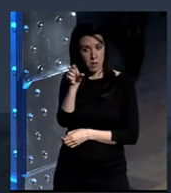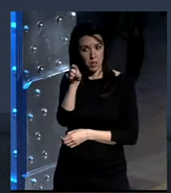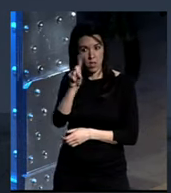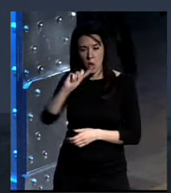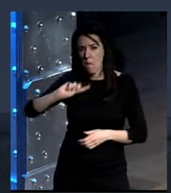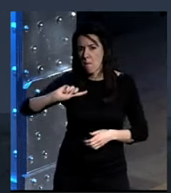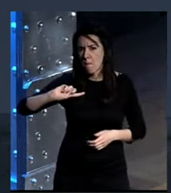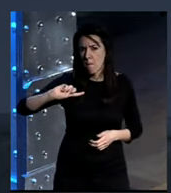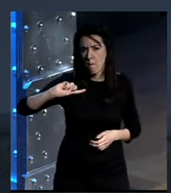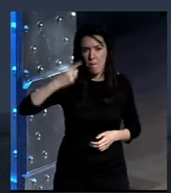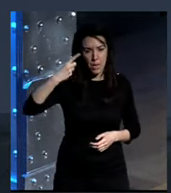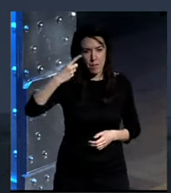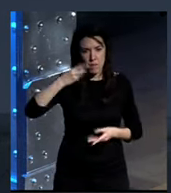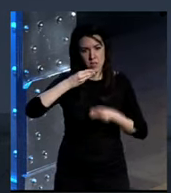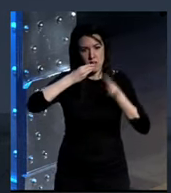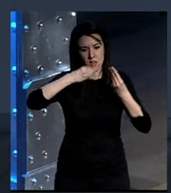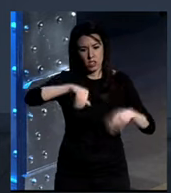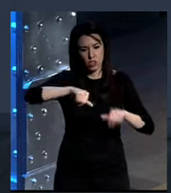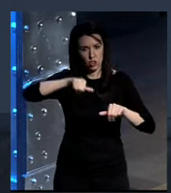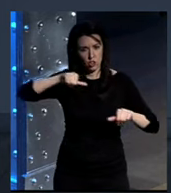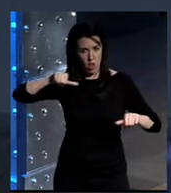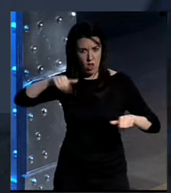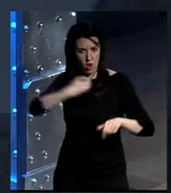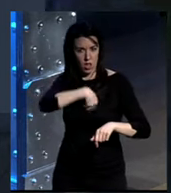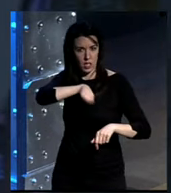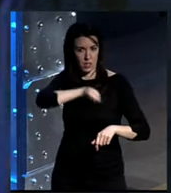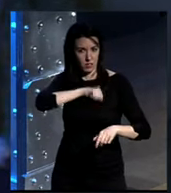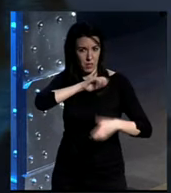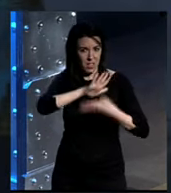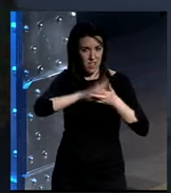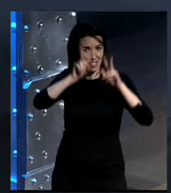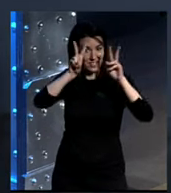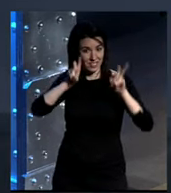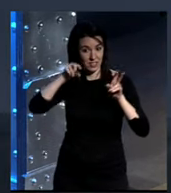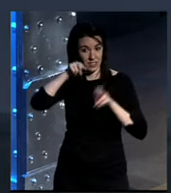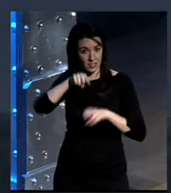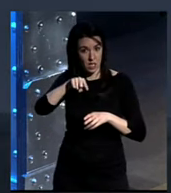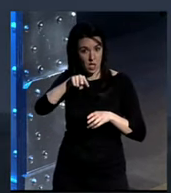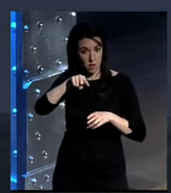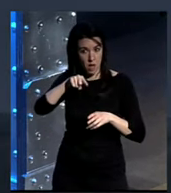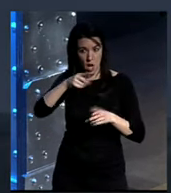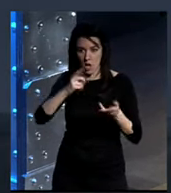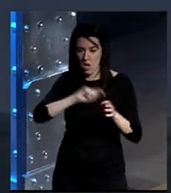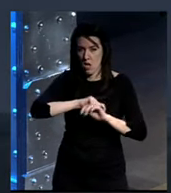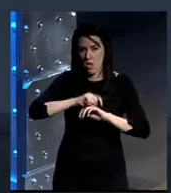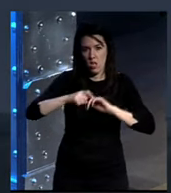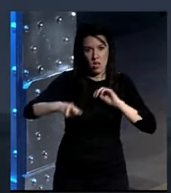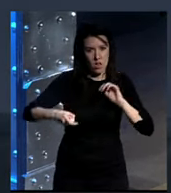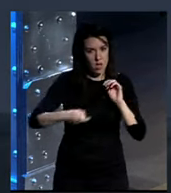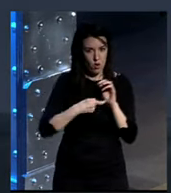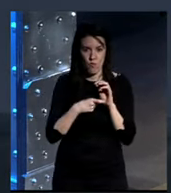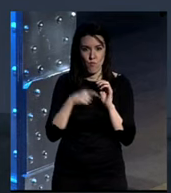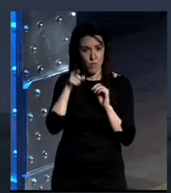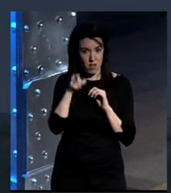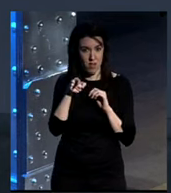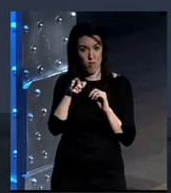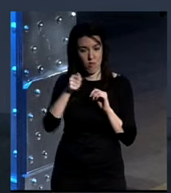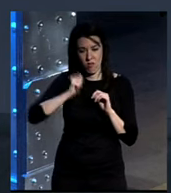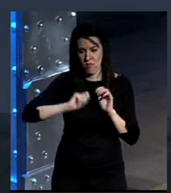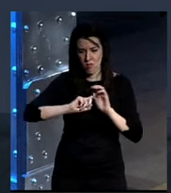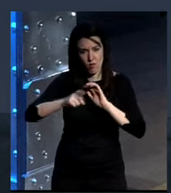primer historiador de las telecomunicaciones en España con carácter integral